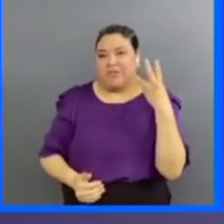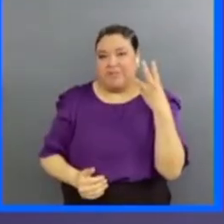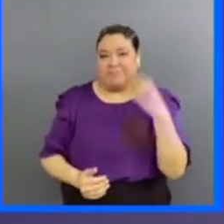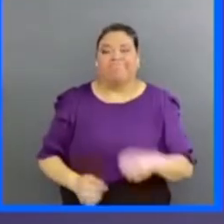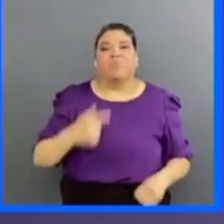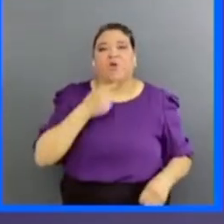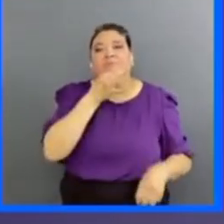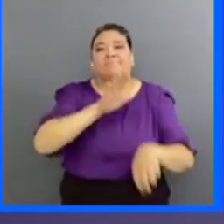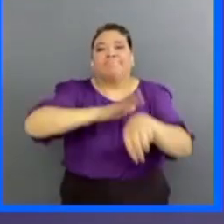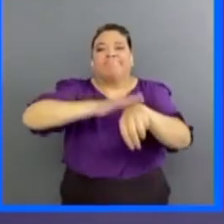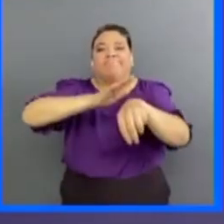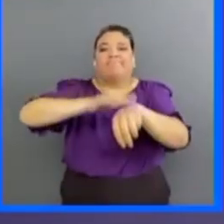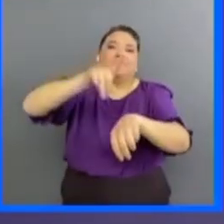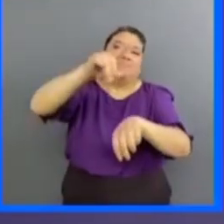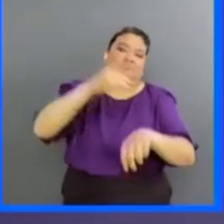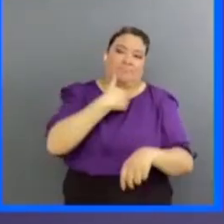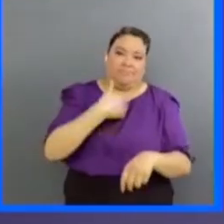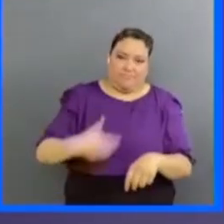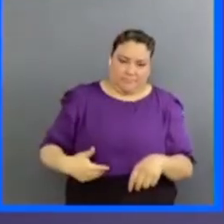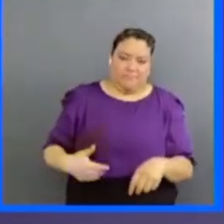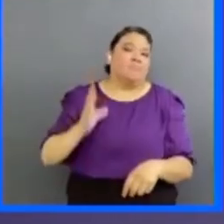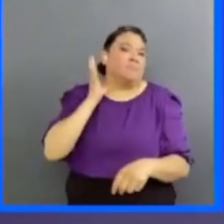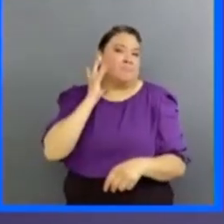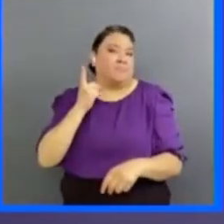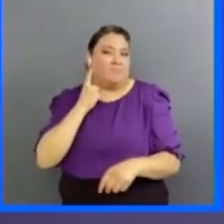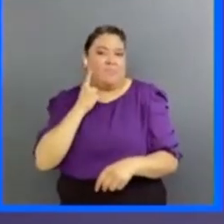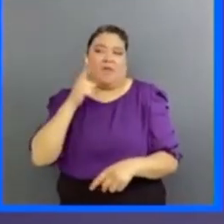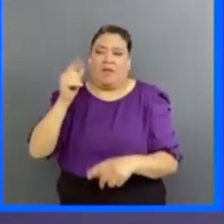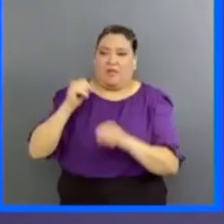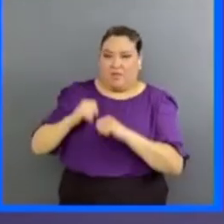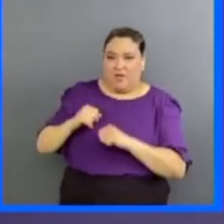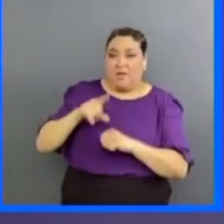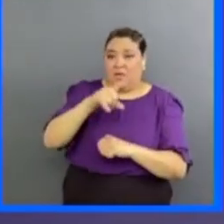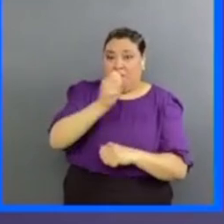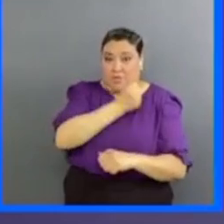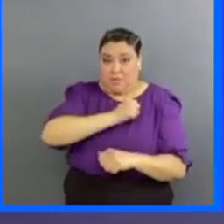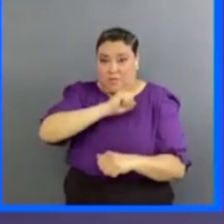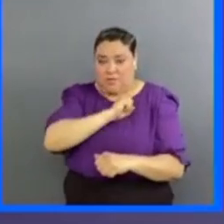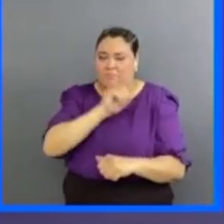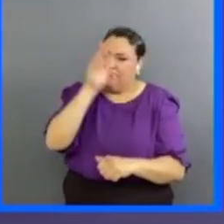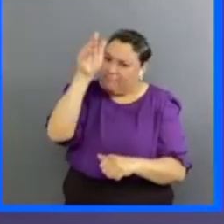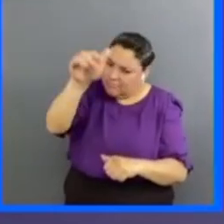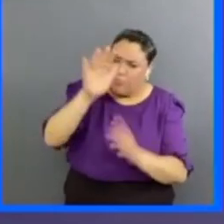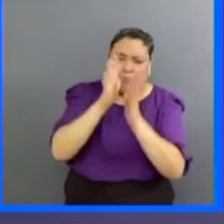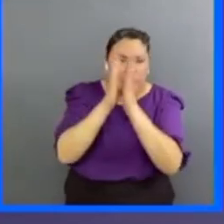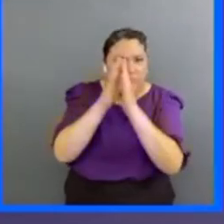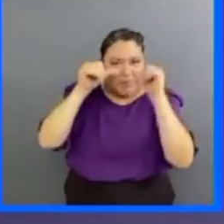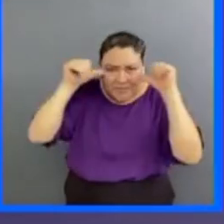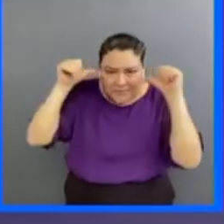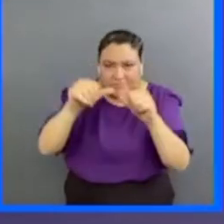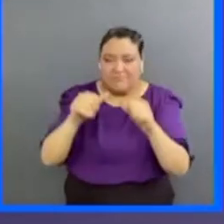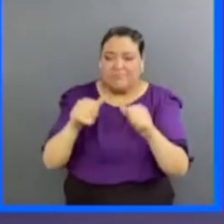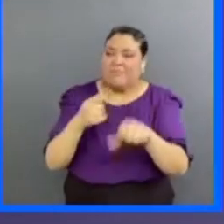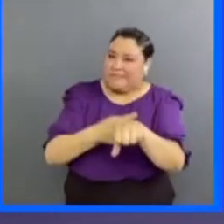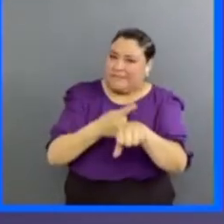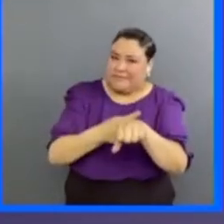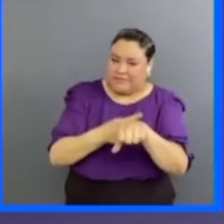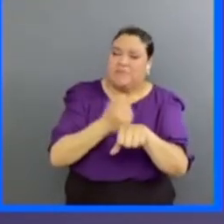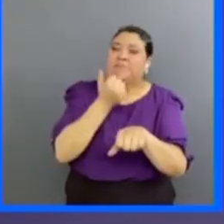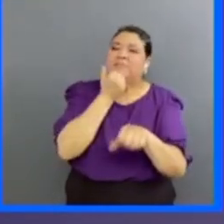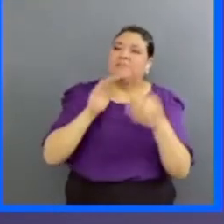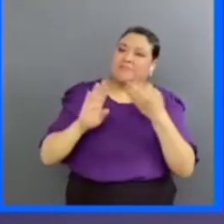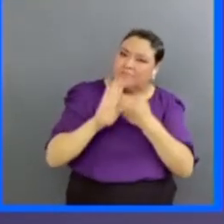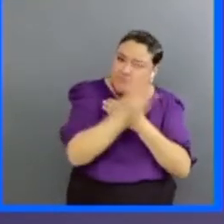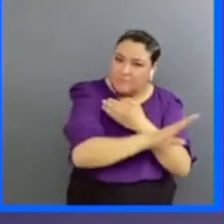Congreso, al Ejecutivo y a las autoridades de salud a colocar este tema en el centro de la agenda pública. México no puede seguir posponiendo